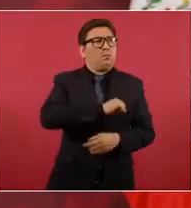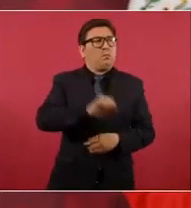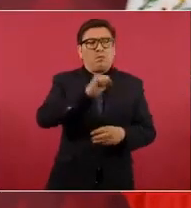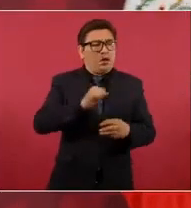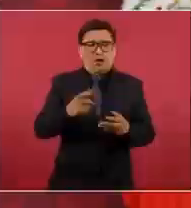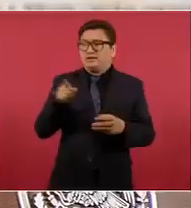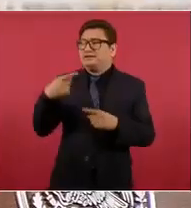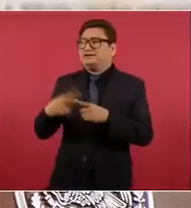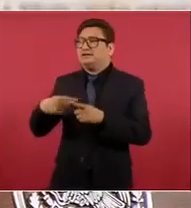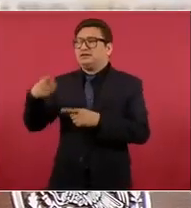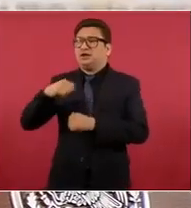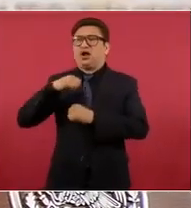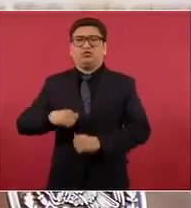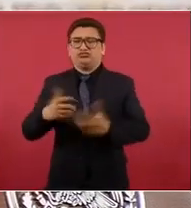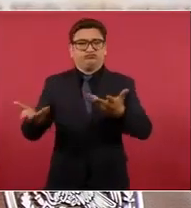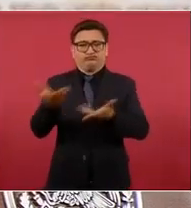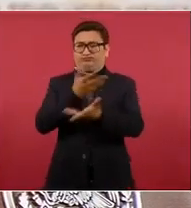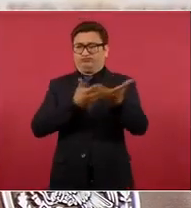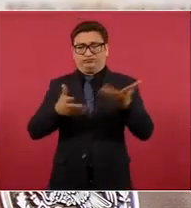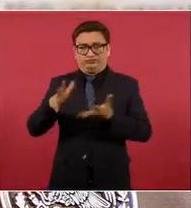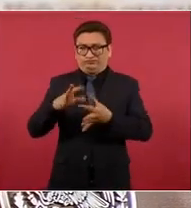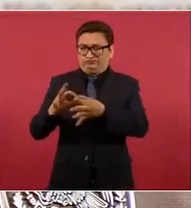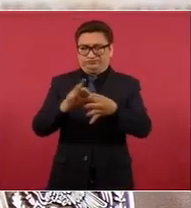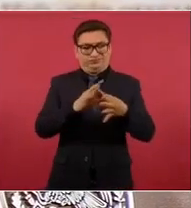Pensaba la autoridad,